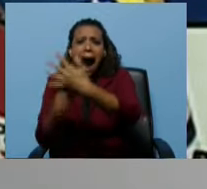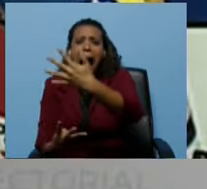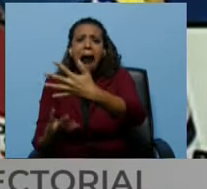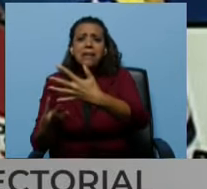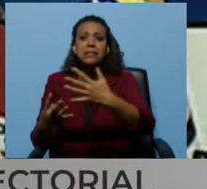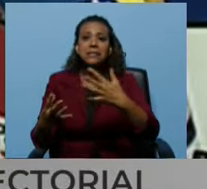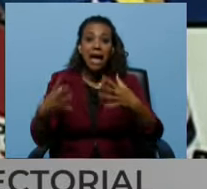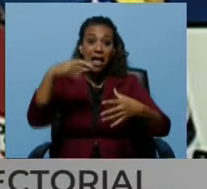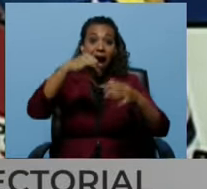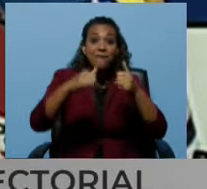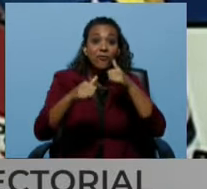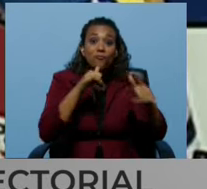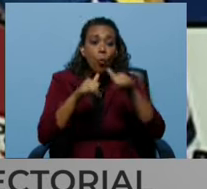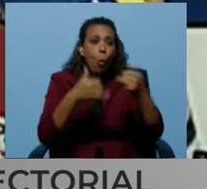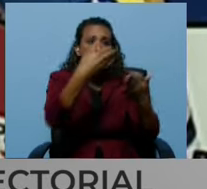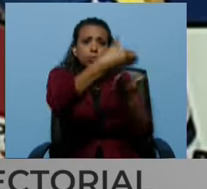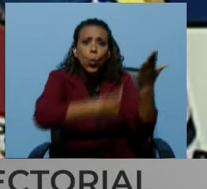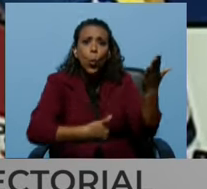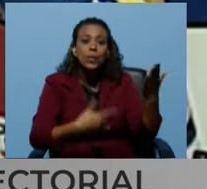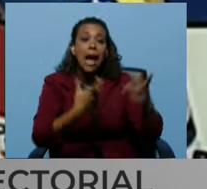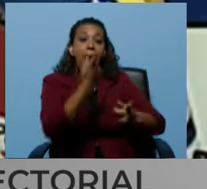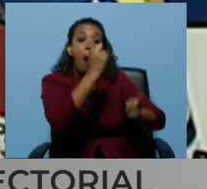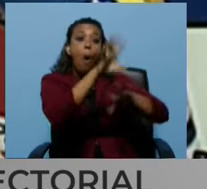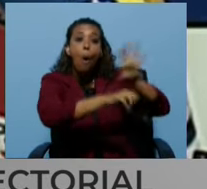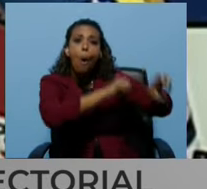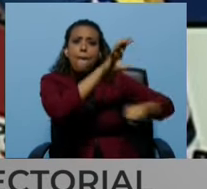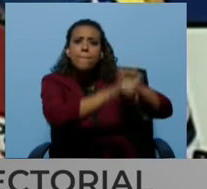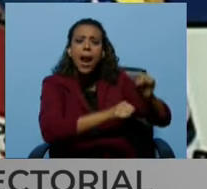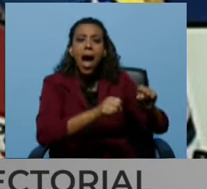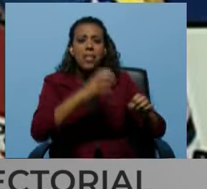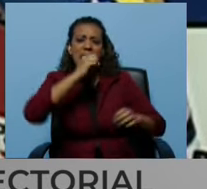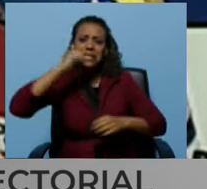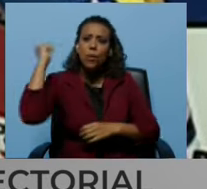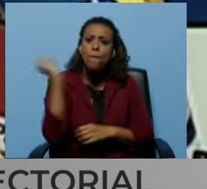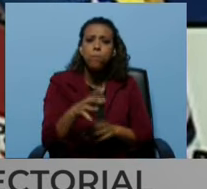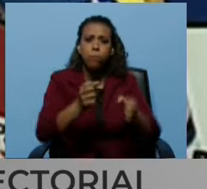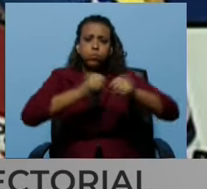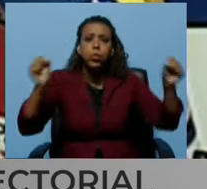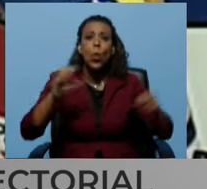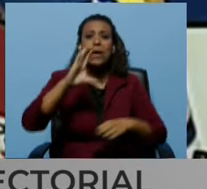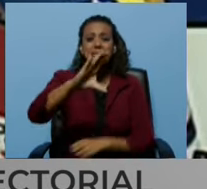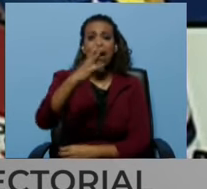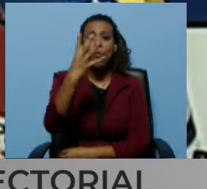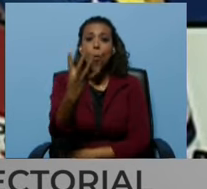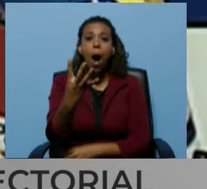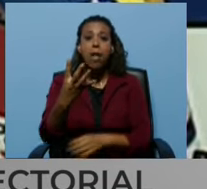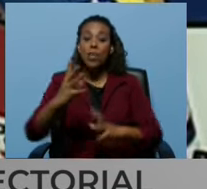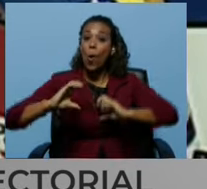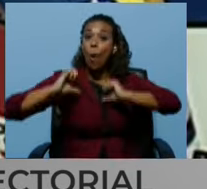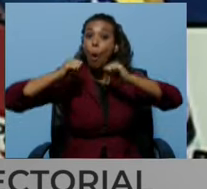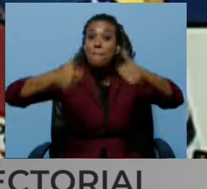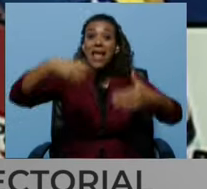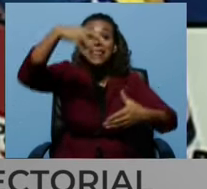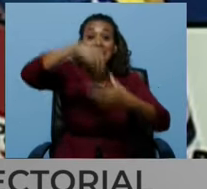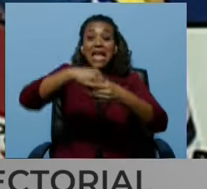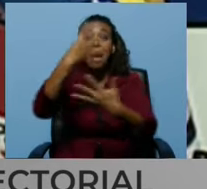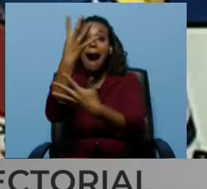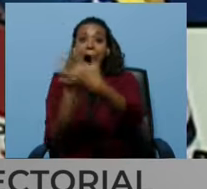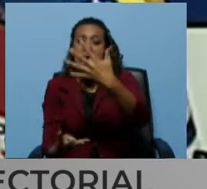de los teléfonos encontramos vínculos para la compra de explosivos C4 para iniciar unas rebeliones en